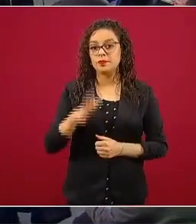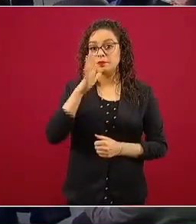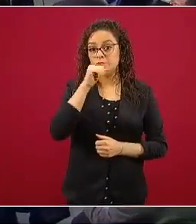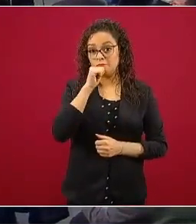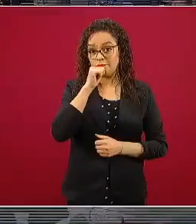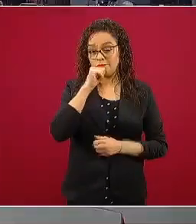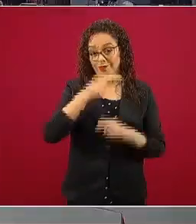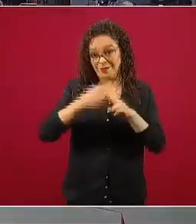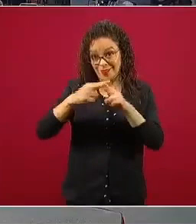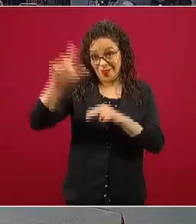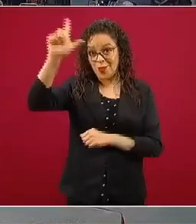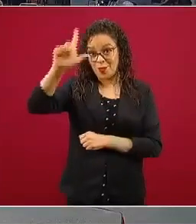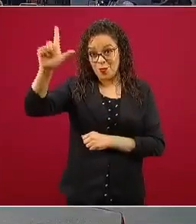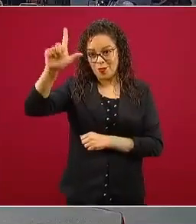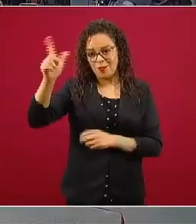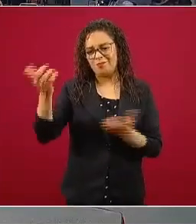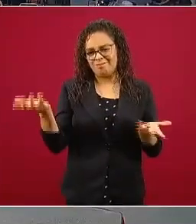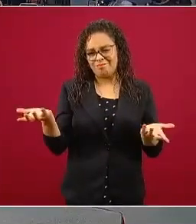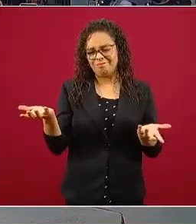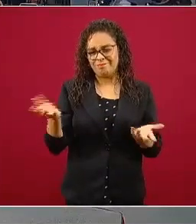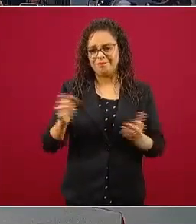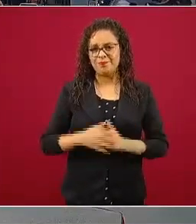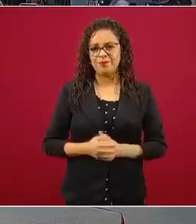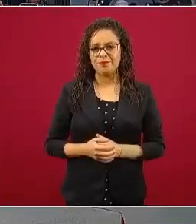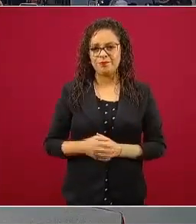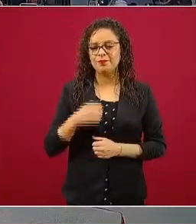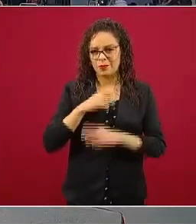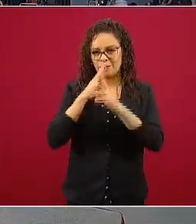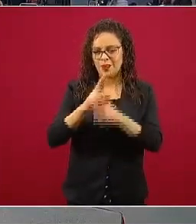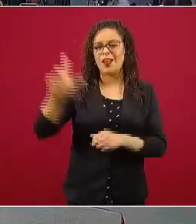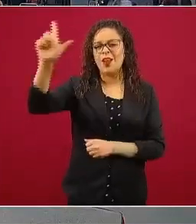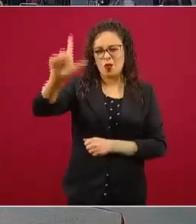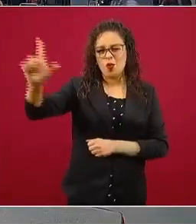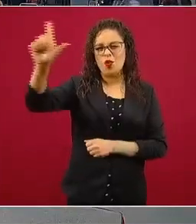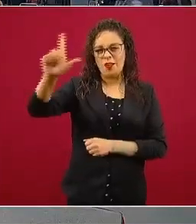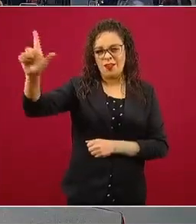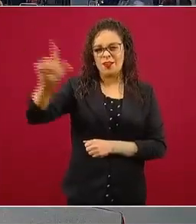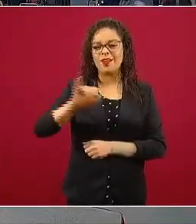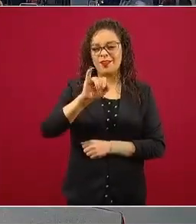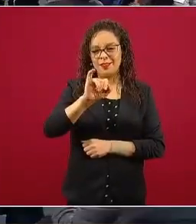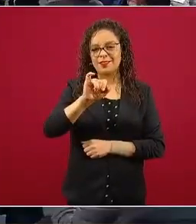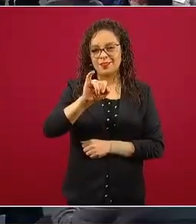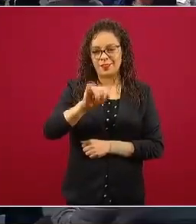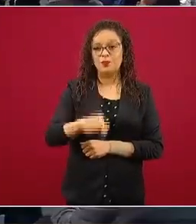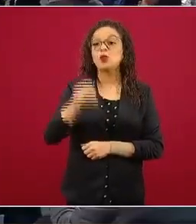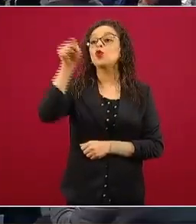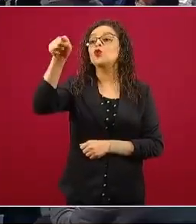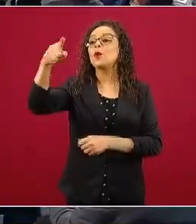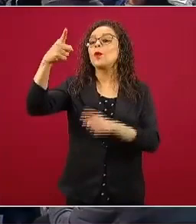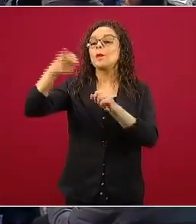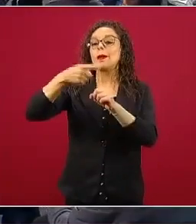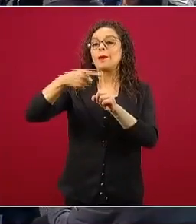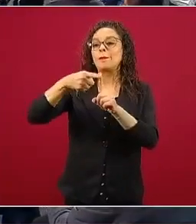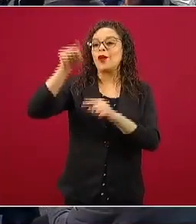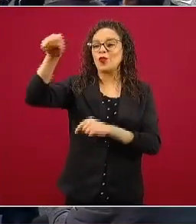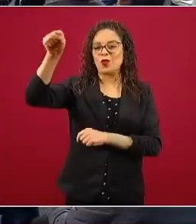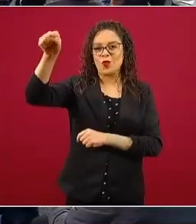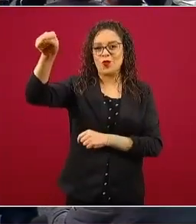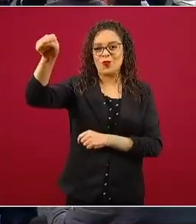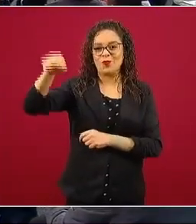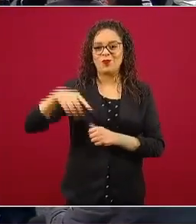lunes? Sí. El lunes, la primera.